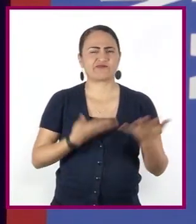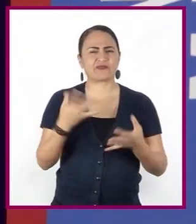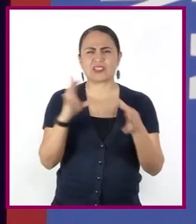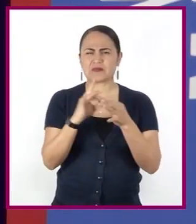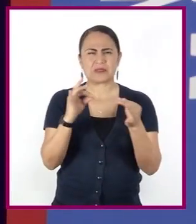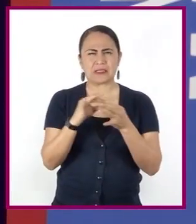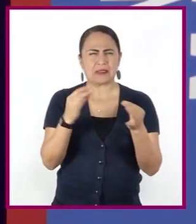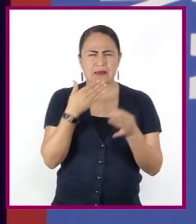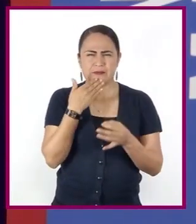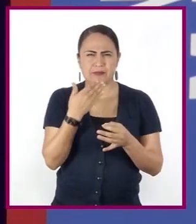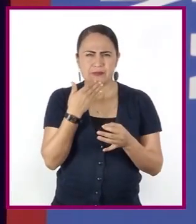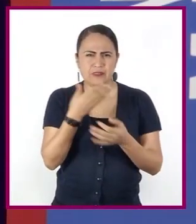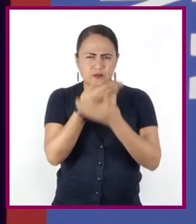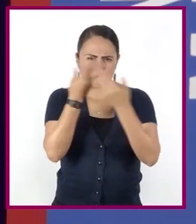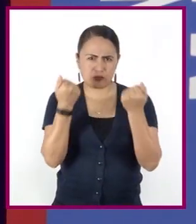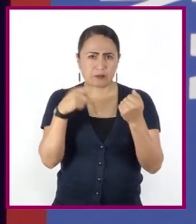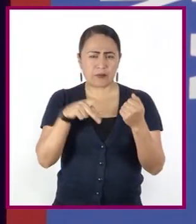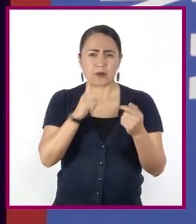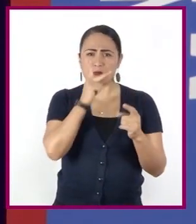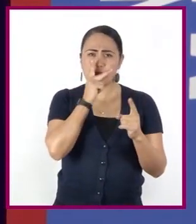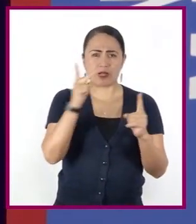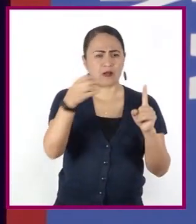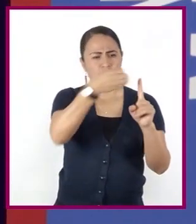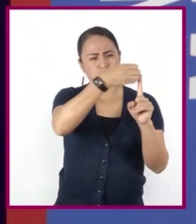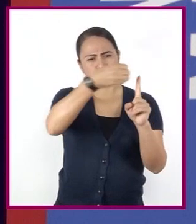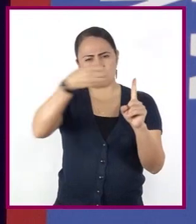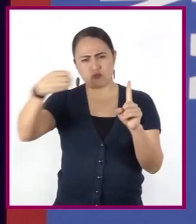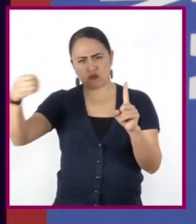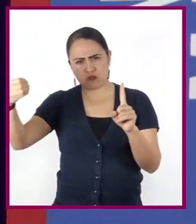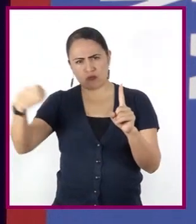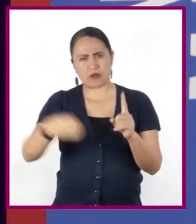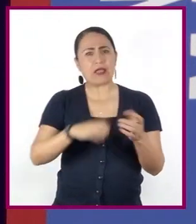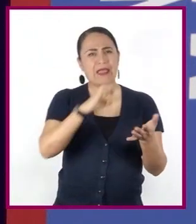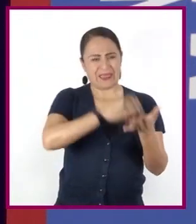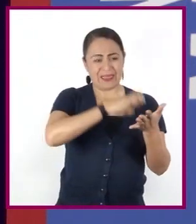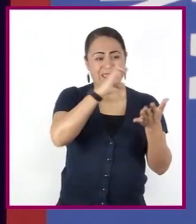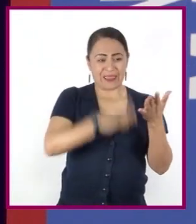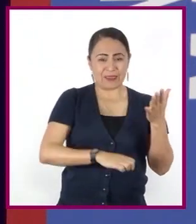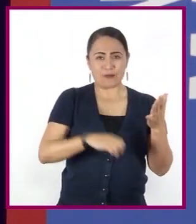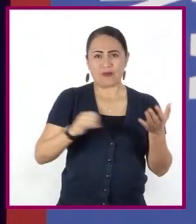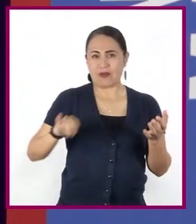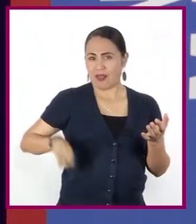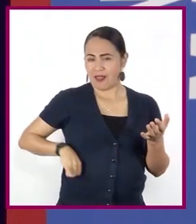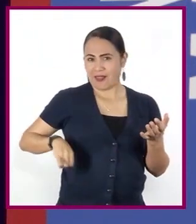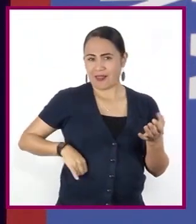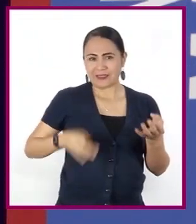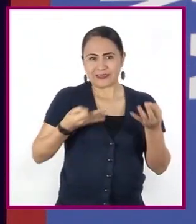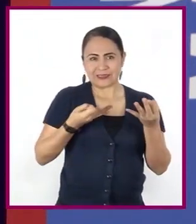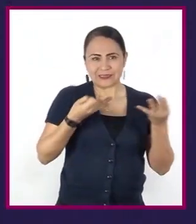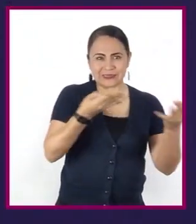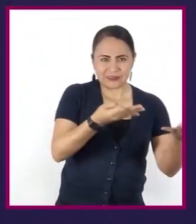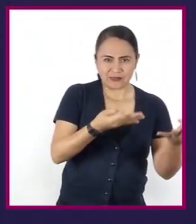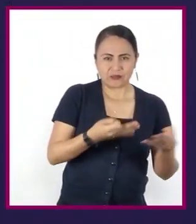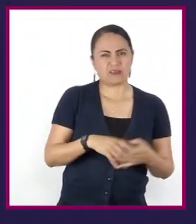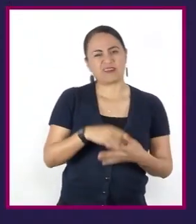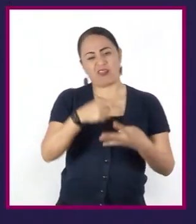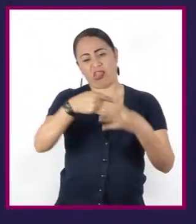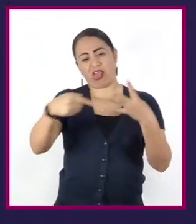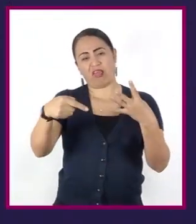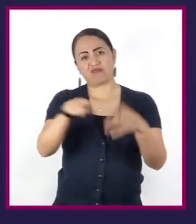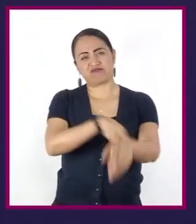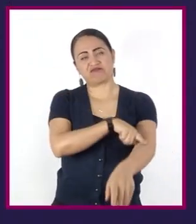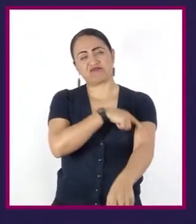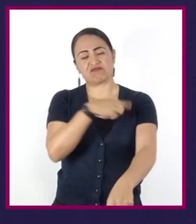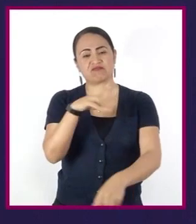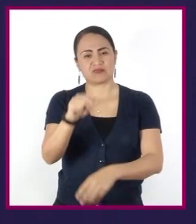pero digamos que las oraciones del primer ejemplo me parecieron más interesantes, menos planas. Es una buena